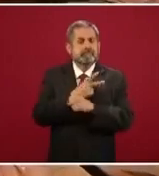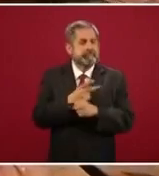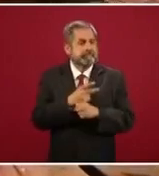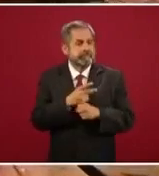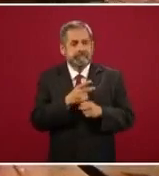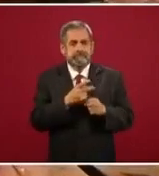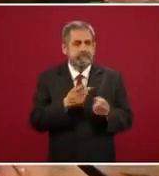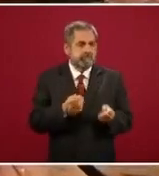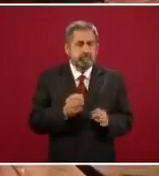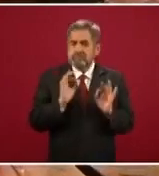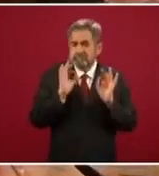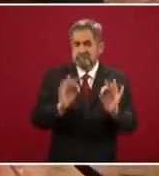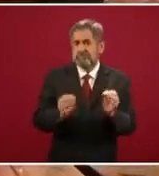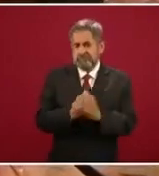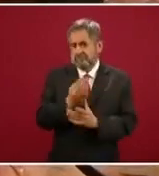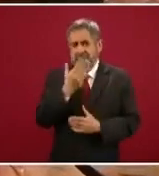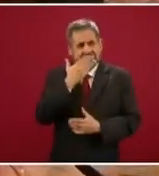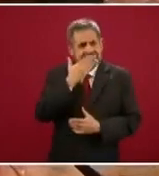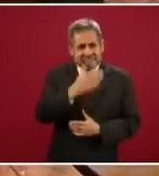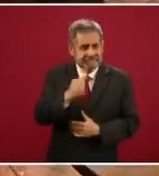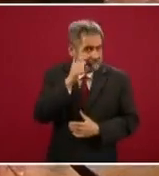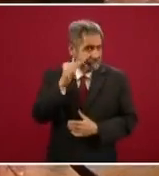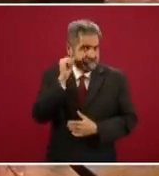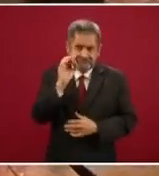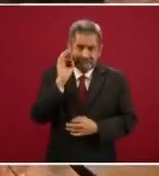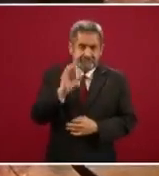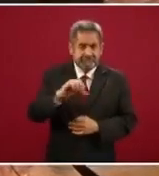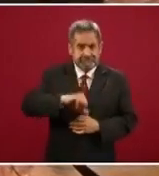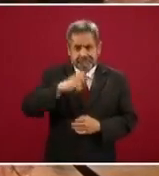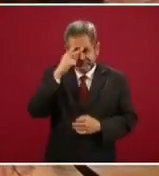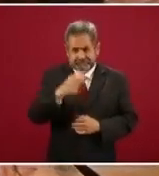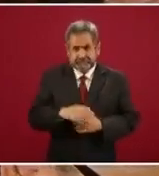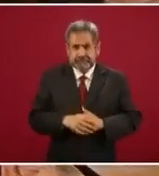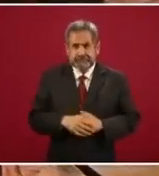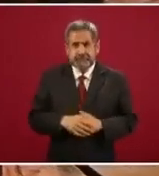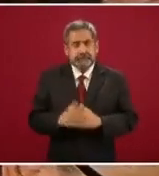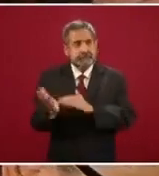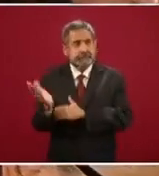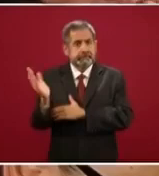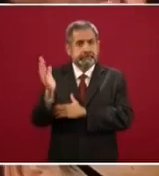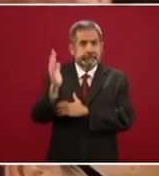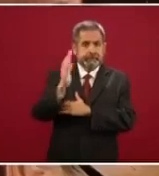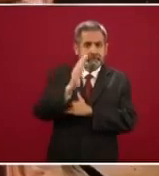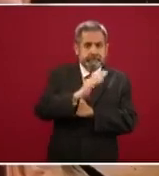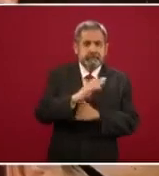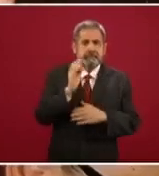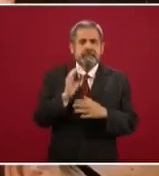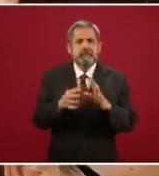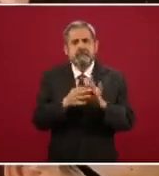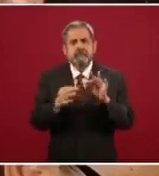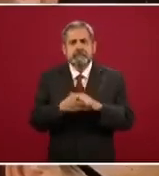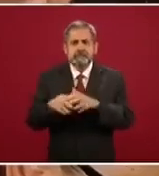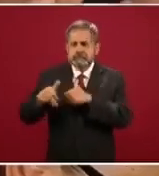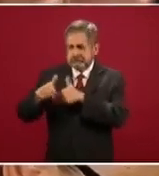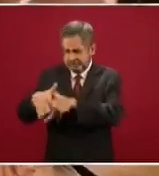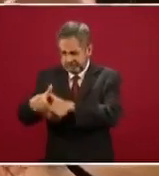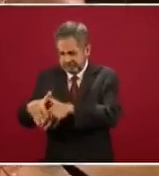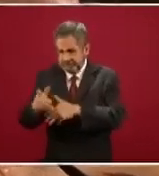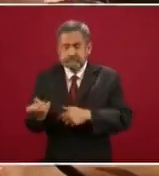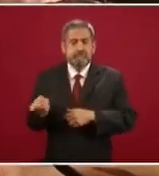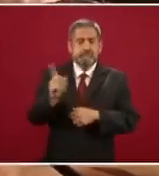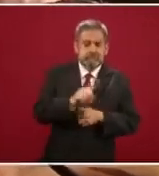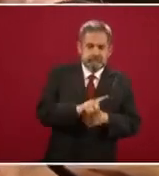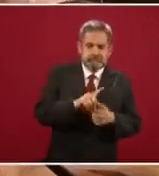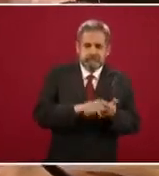muy exitoso. Y que al pasar el día, primero podía ser importante después de la marcha, que si